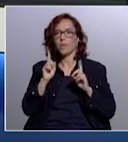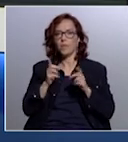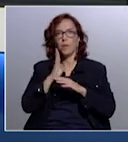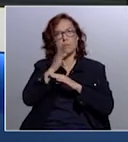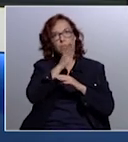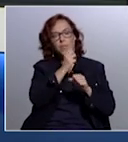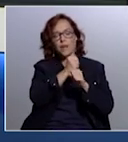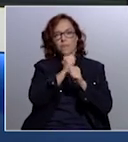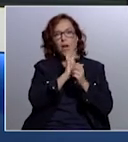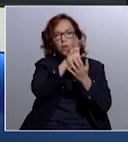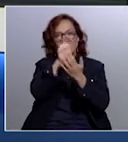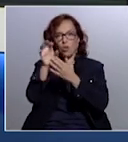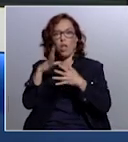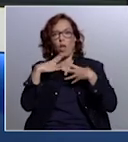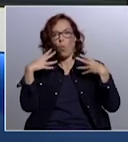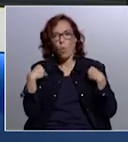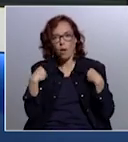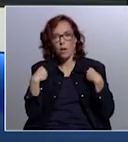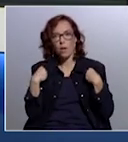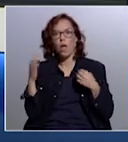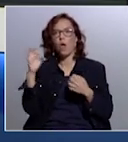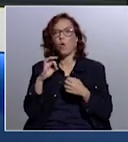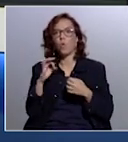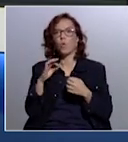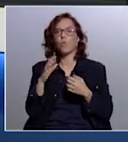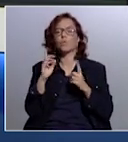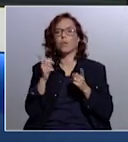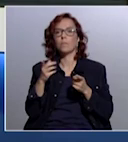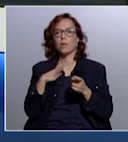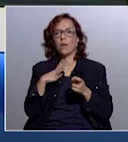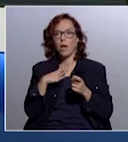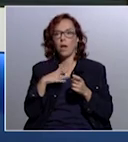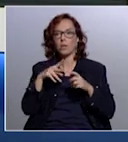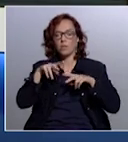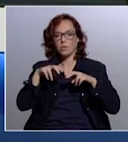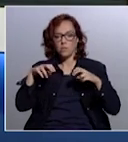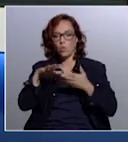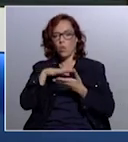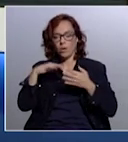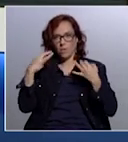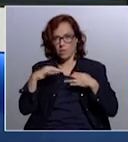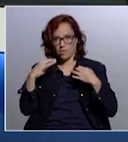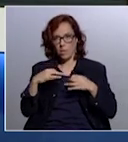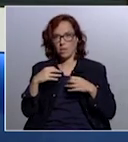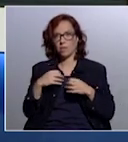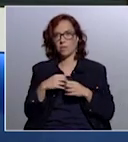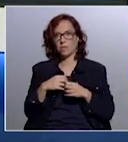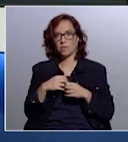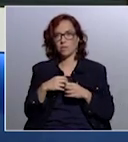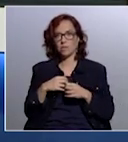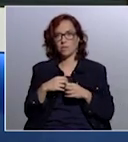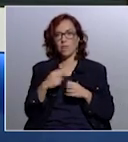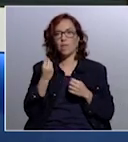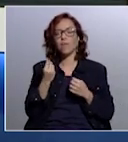escuelas cuando se inaugura una temporada de ópera también hay cupos especiales para gente que no está habituada que